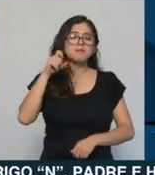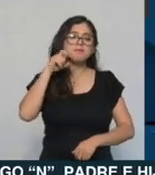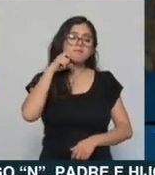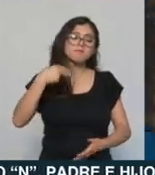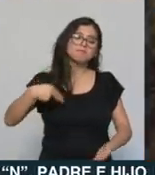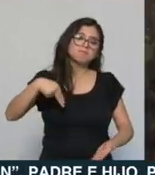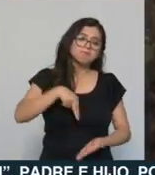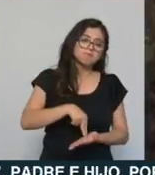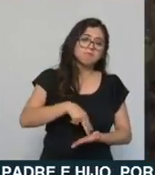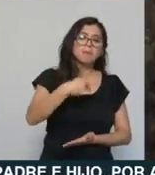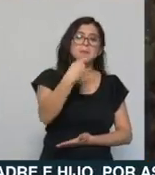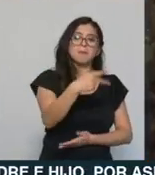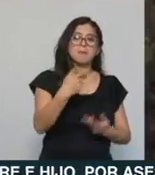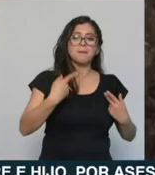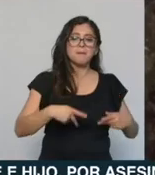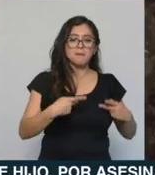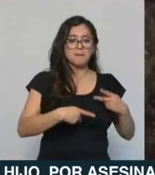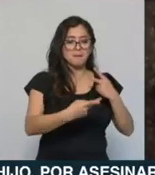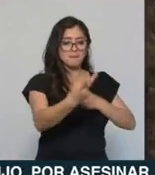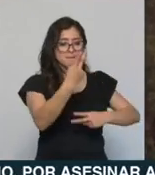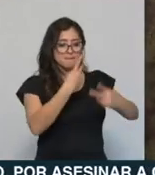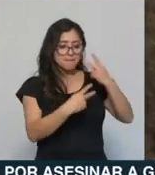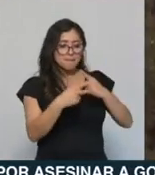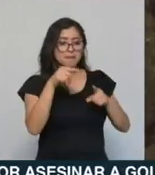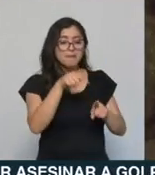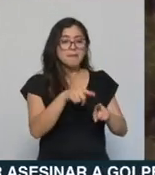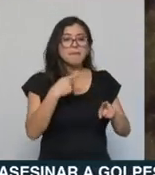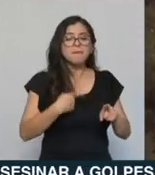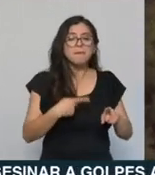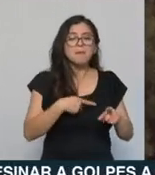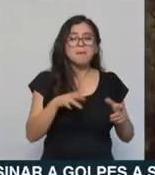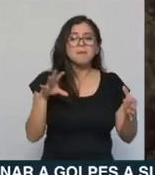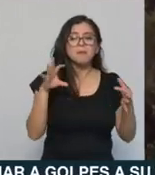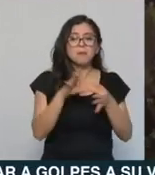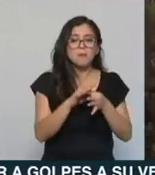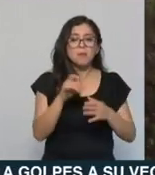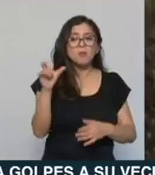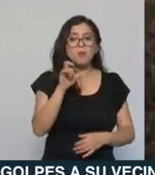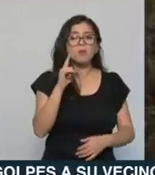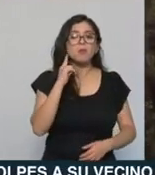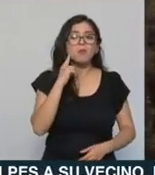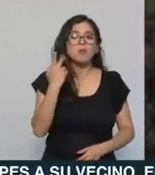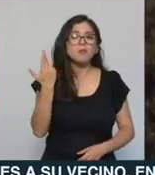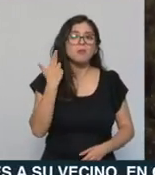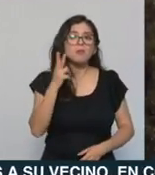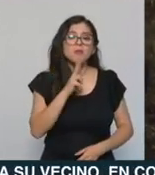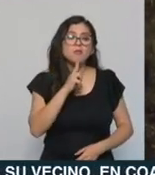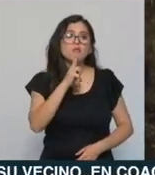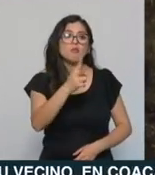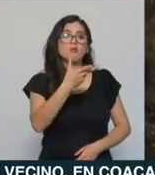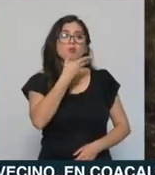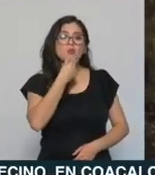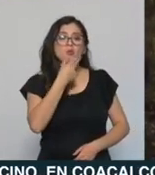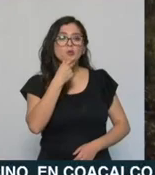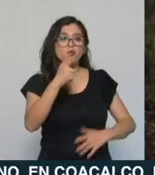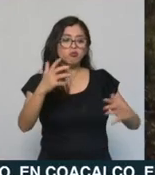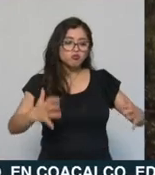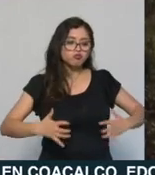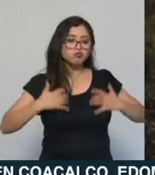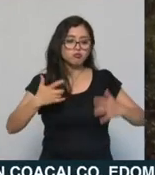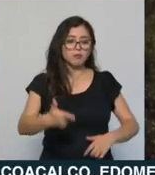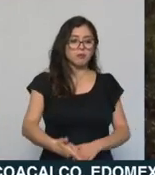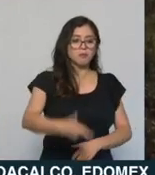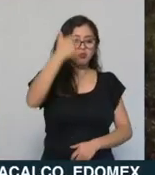se acerca un cliente, y el cliente declara que a la hora que escucha su voz descubre que es un hombre, saca la pistola y la